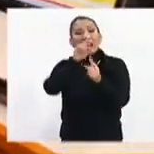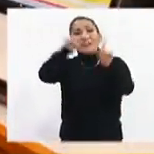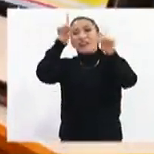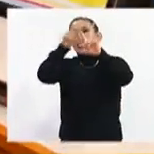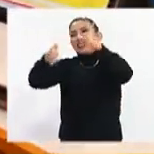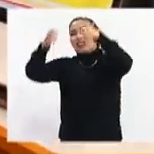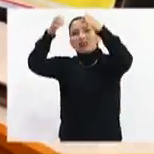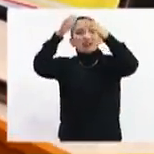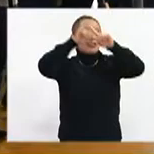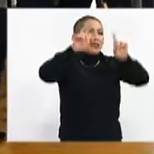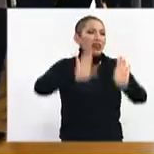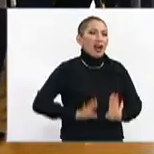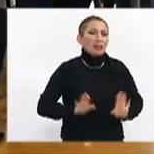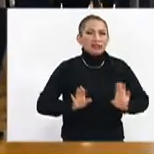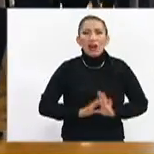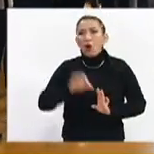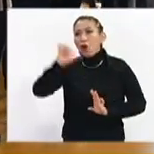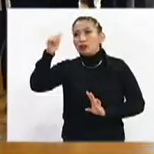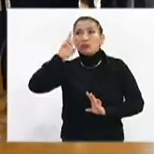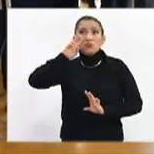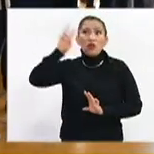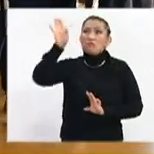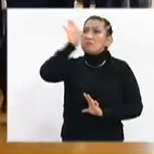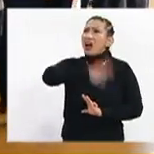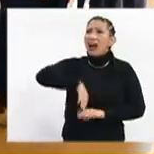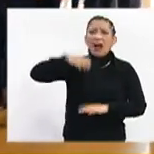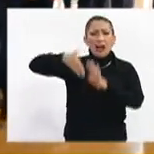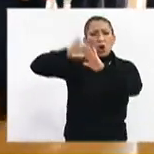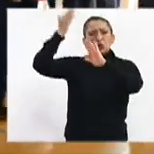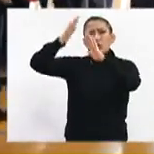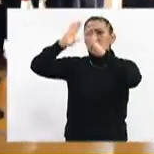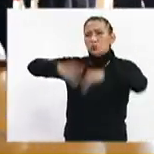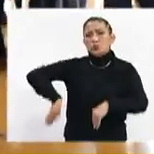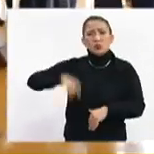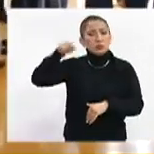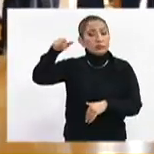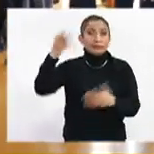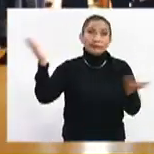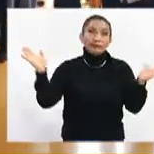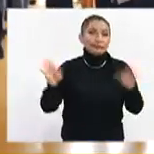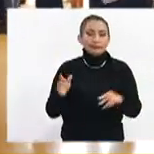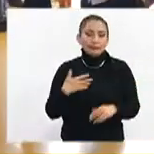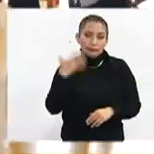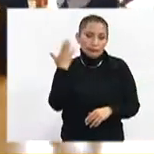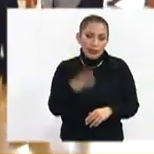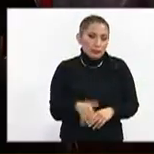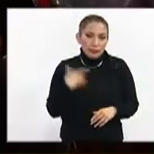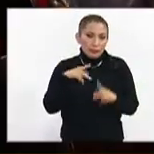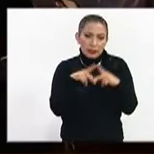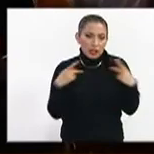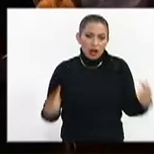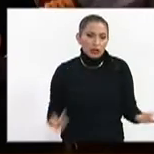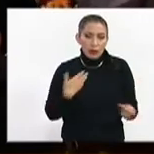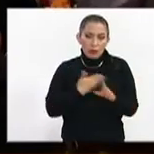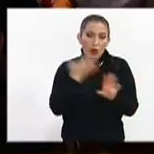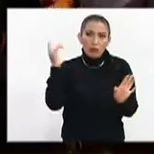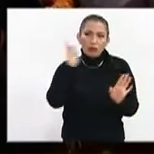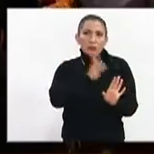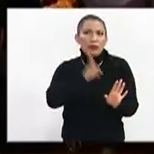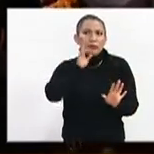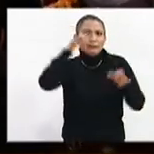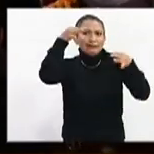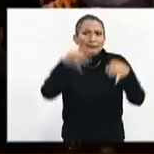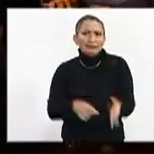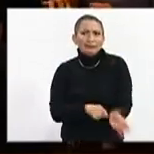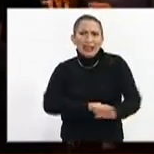distintas características, algunos de plano muy mal construidos, hay casos así que han sido, bueno, que han salido de los periódicos muy evidentes, ¿no?